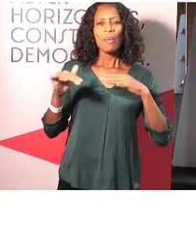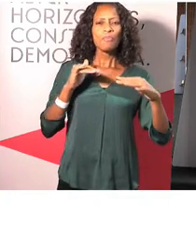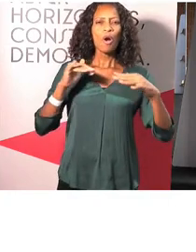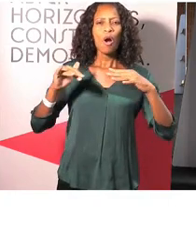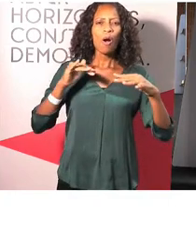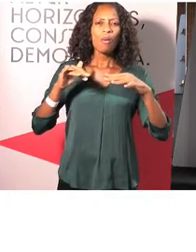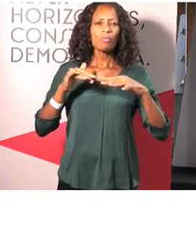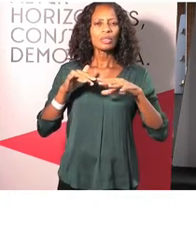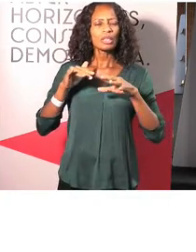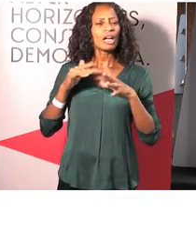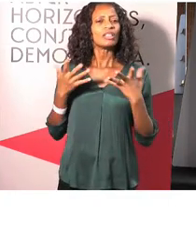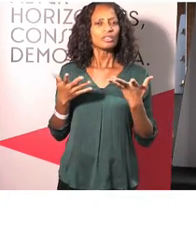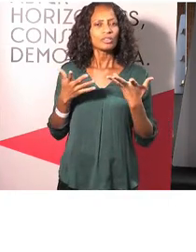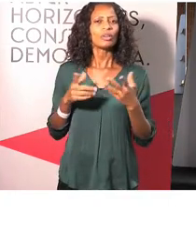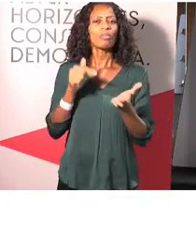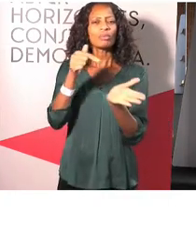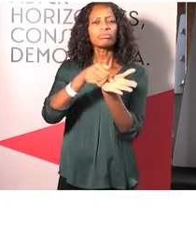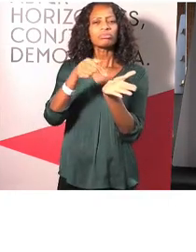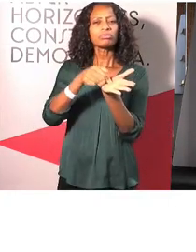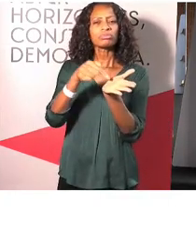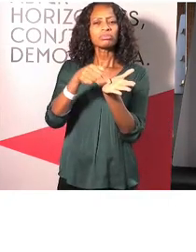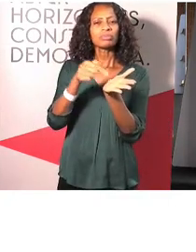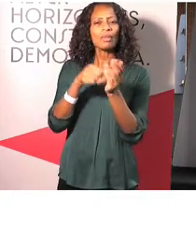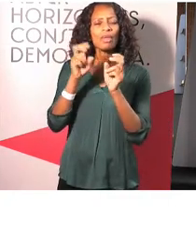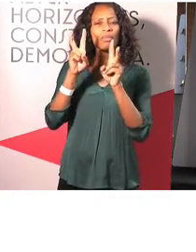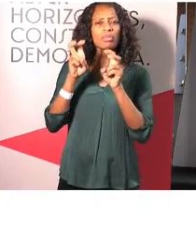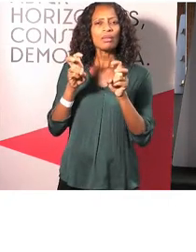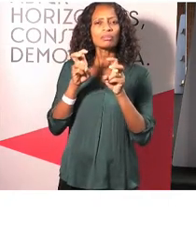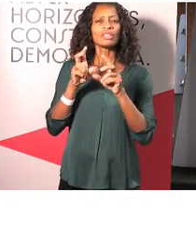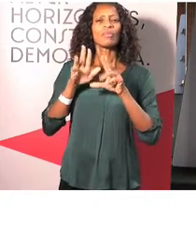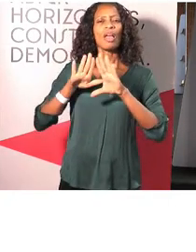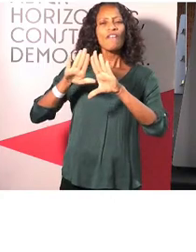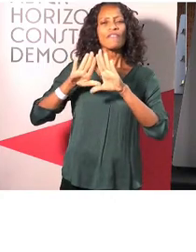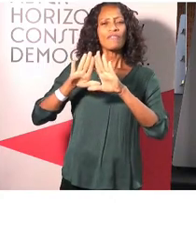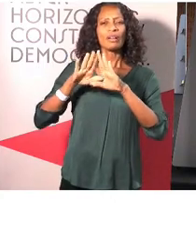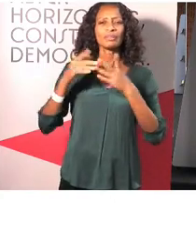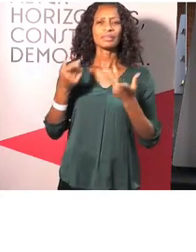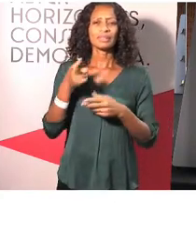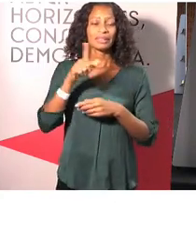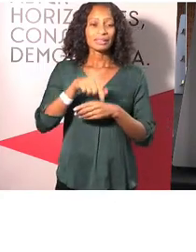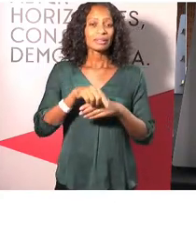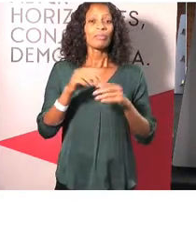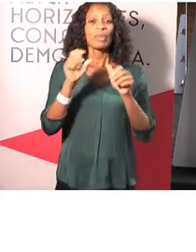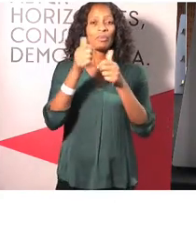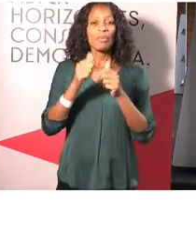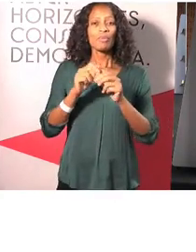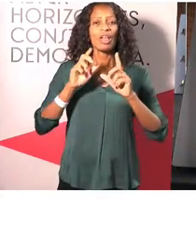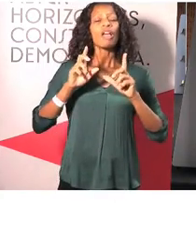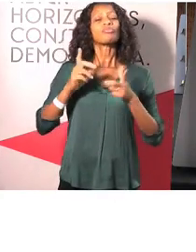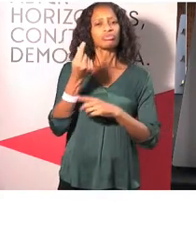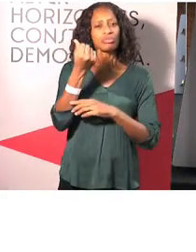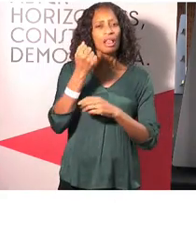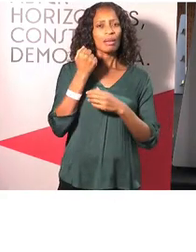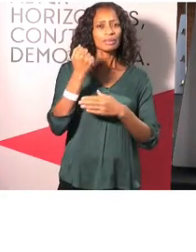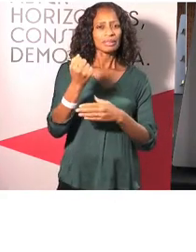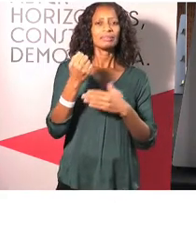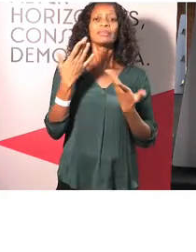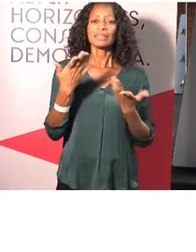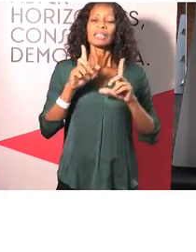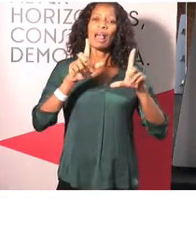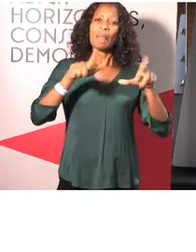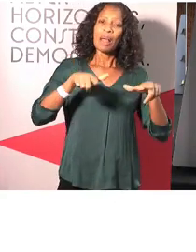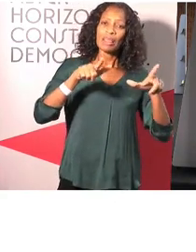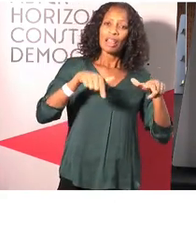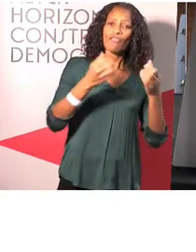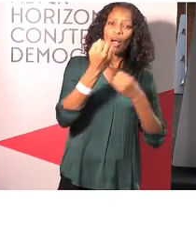reclamar un Internet más feminista. Como decía, tanto el modelo capitalismo de plataforma como el cooperativismo de plataforma, ambos funcionan